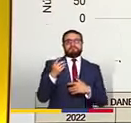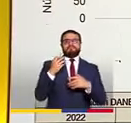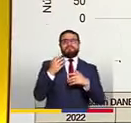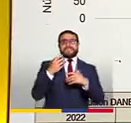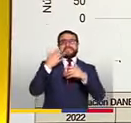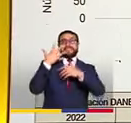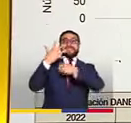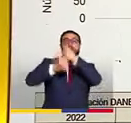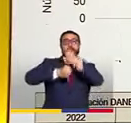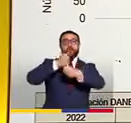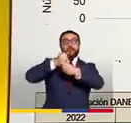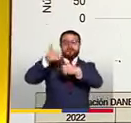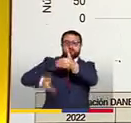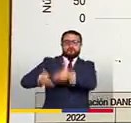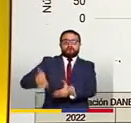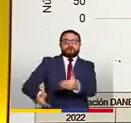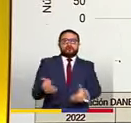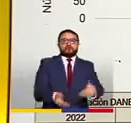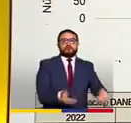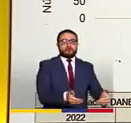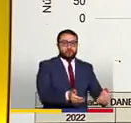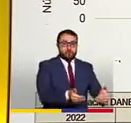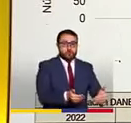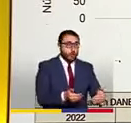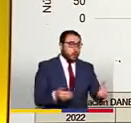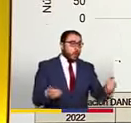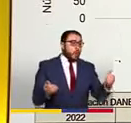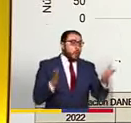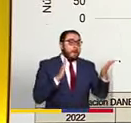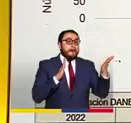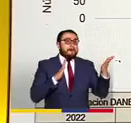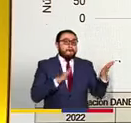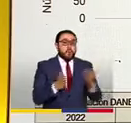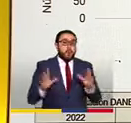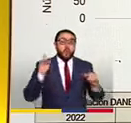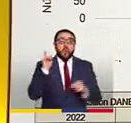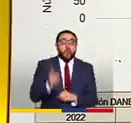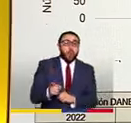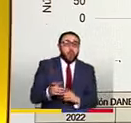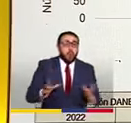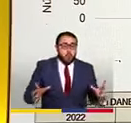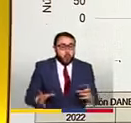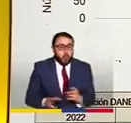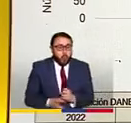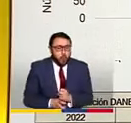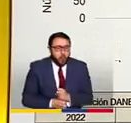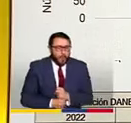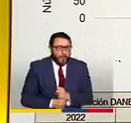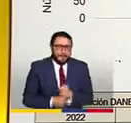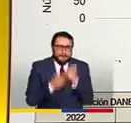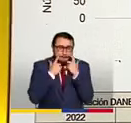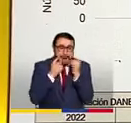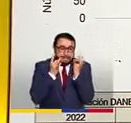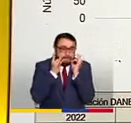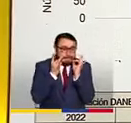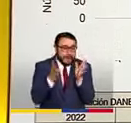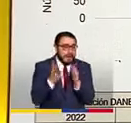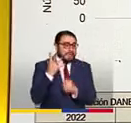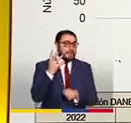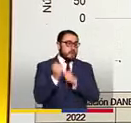5 años, muerte por desnutrición aguda en menores de 5